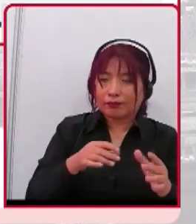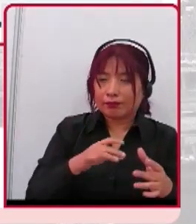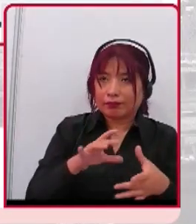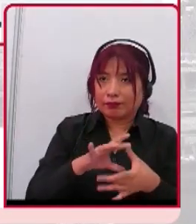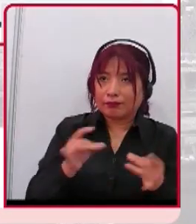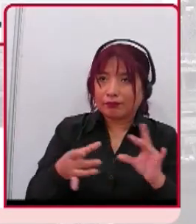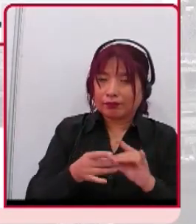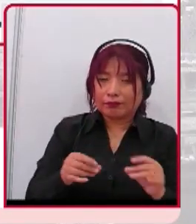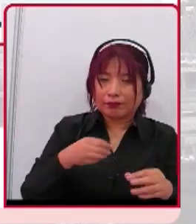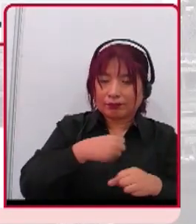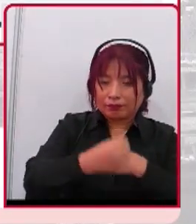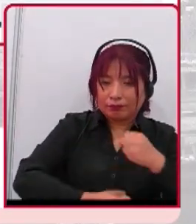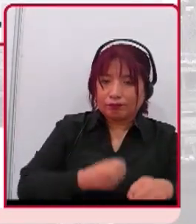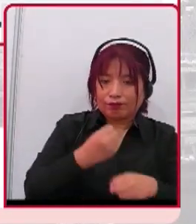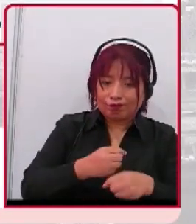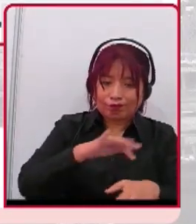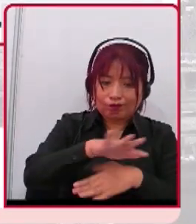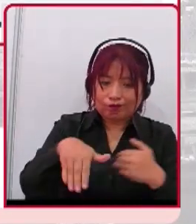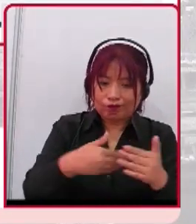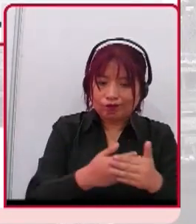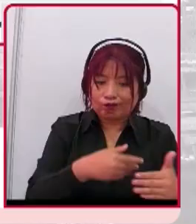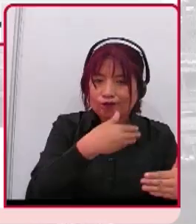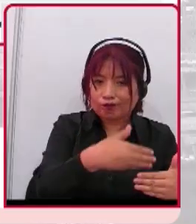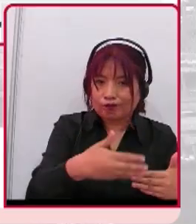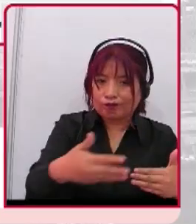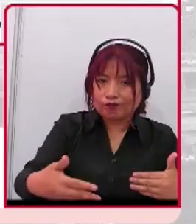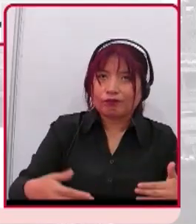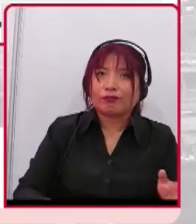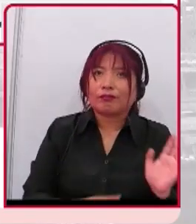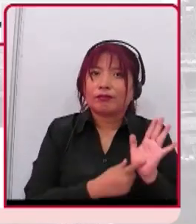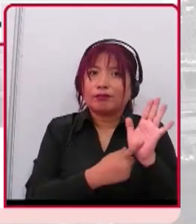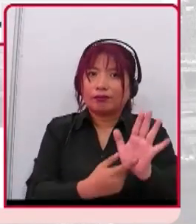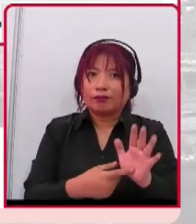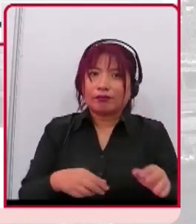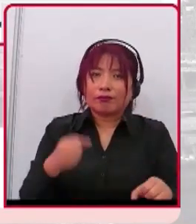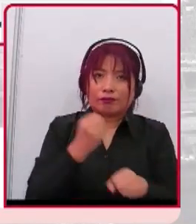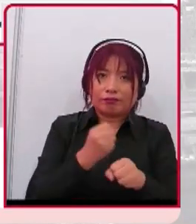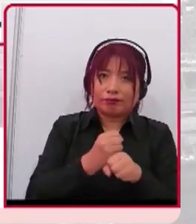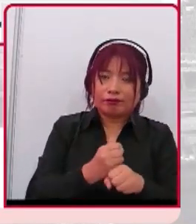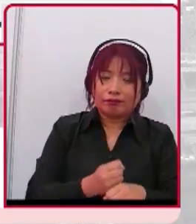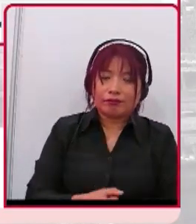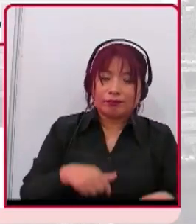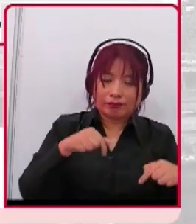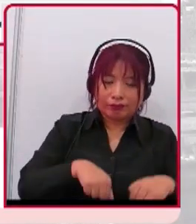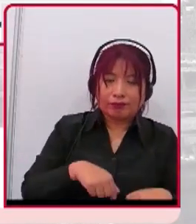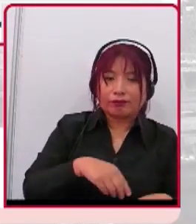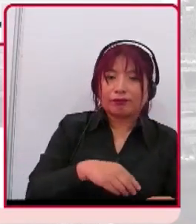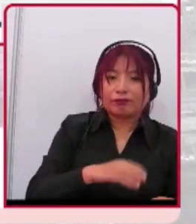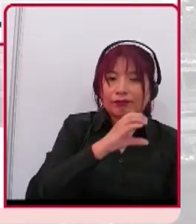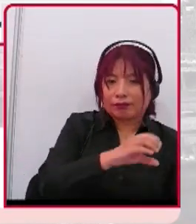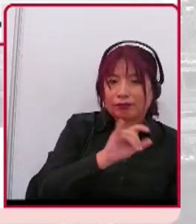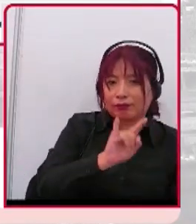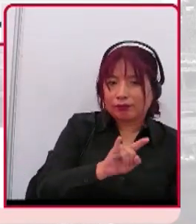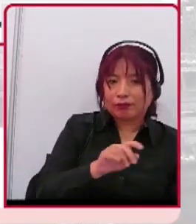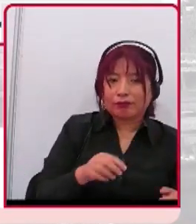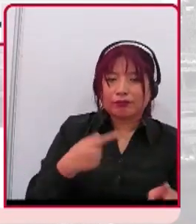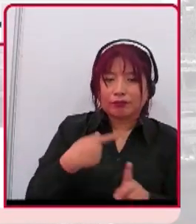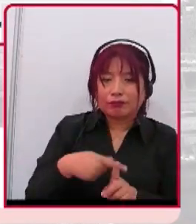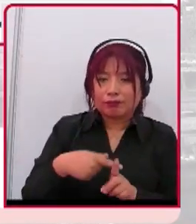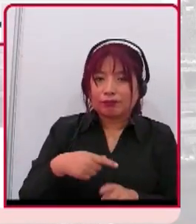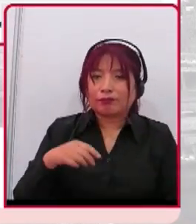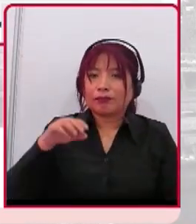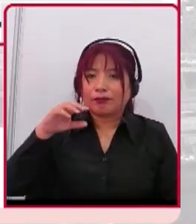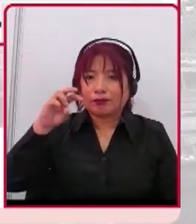hemos ido ejecutando y también plasmando en nuestra planta de cobre y de molibdeno.